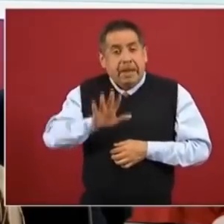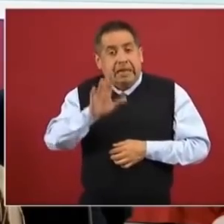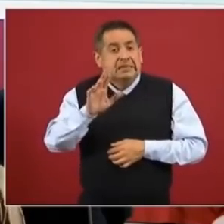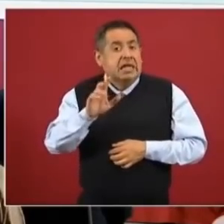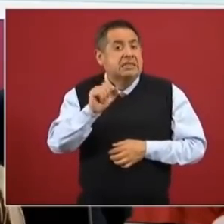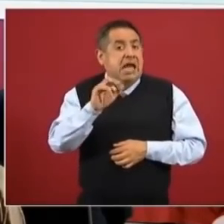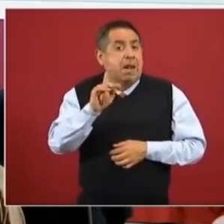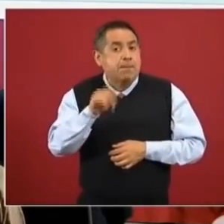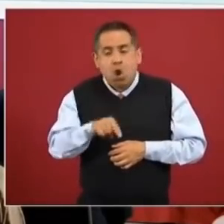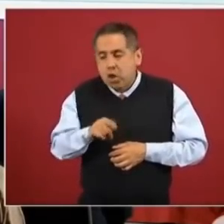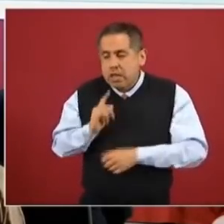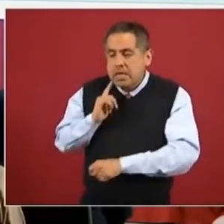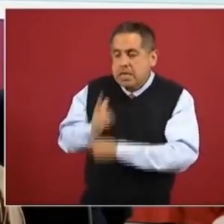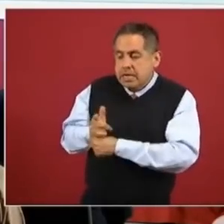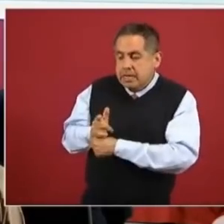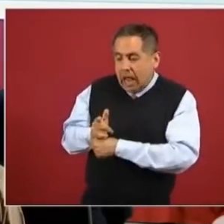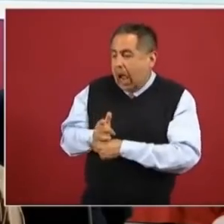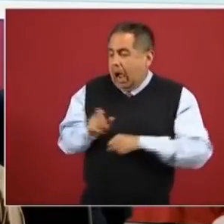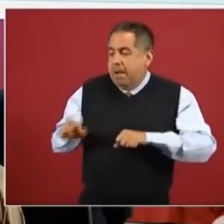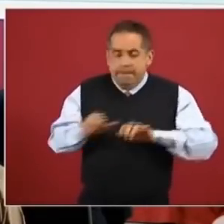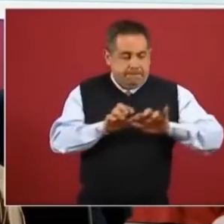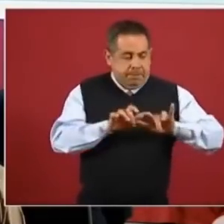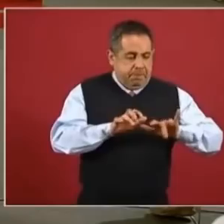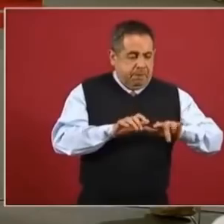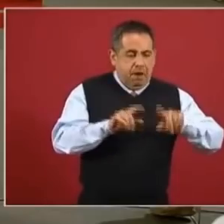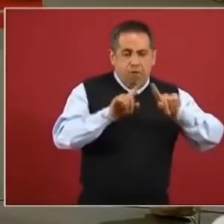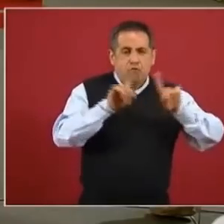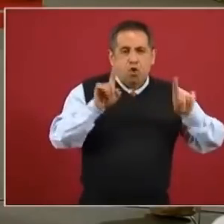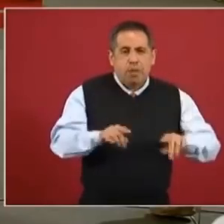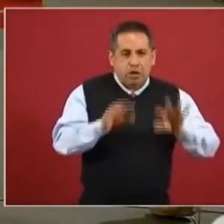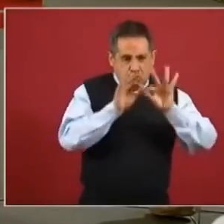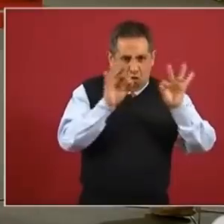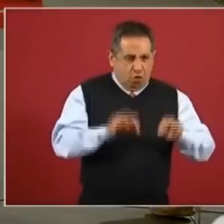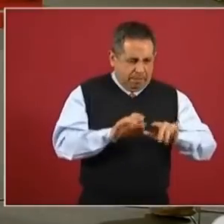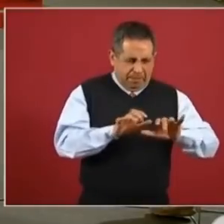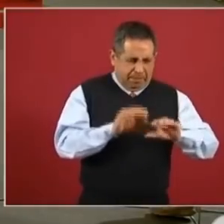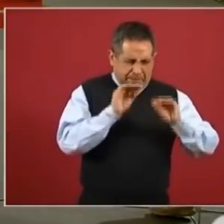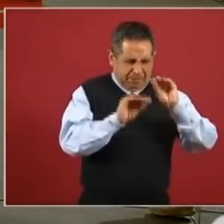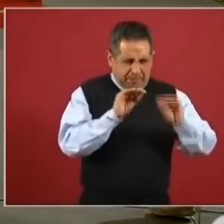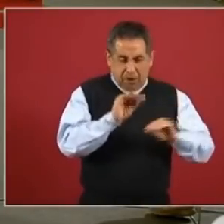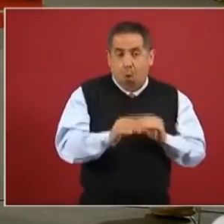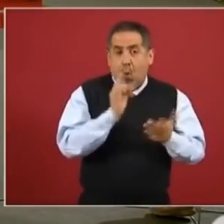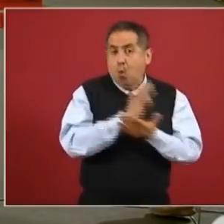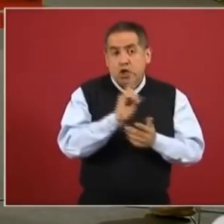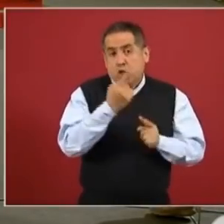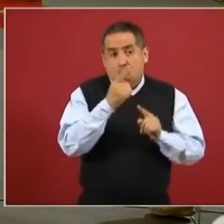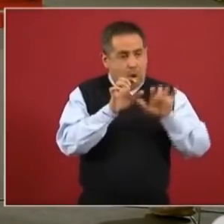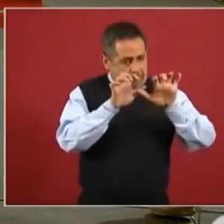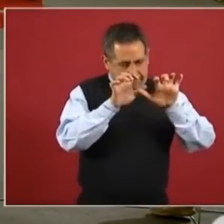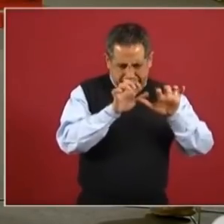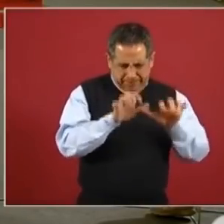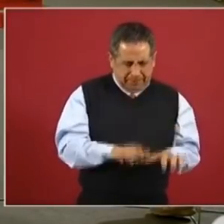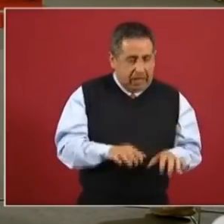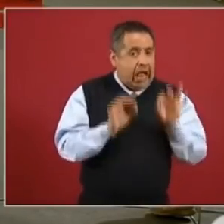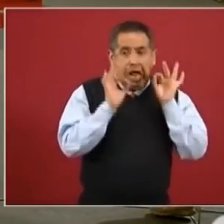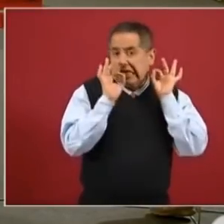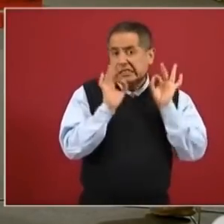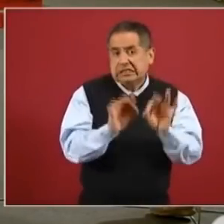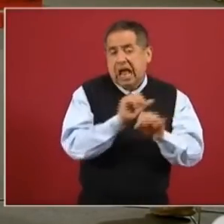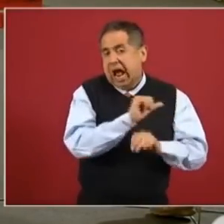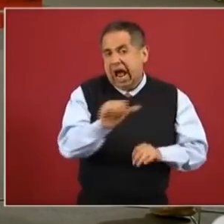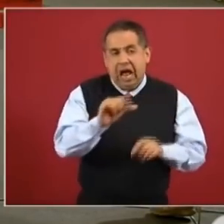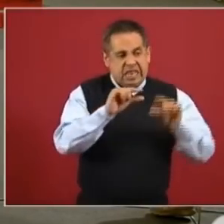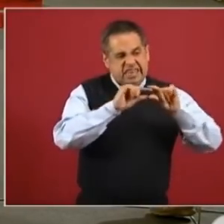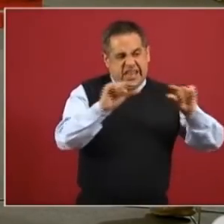se toman y entonces se hace el llenado de un formato único, es un formato implementado